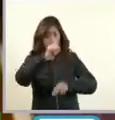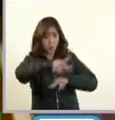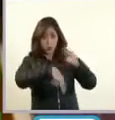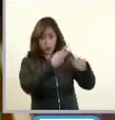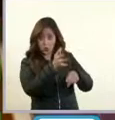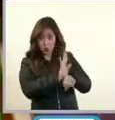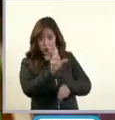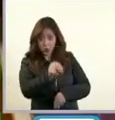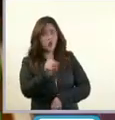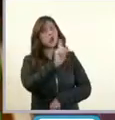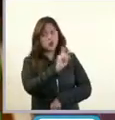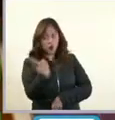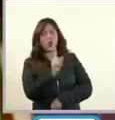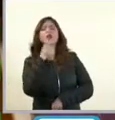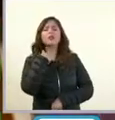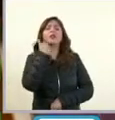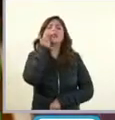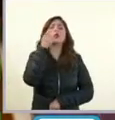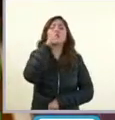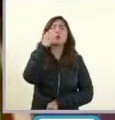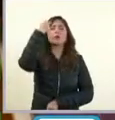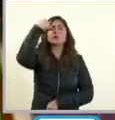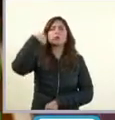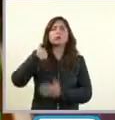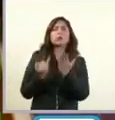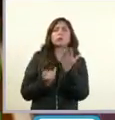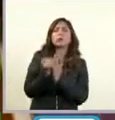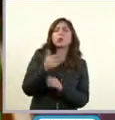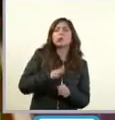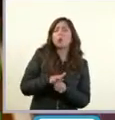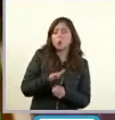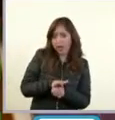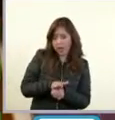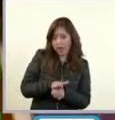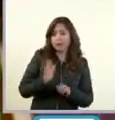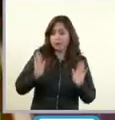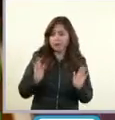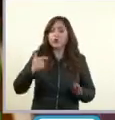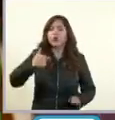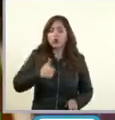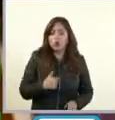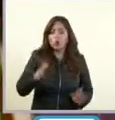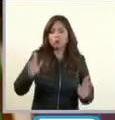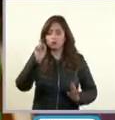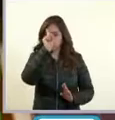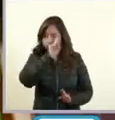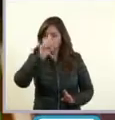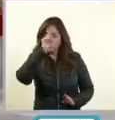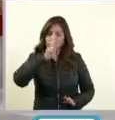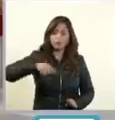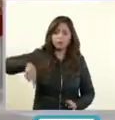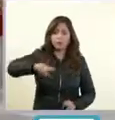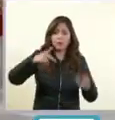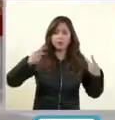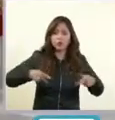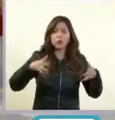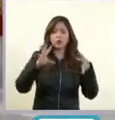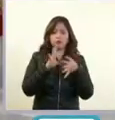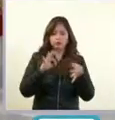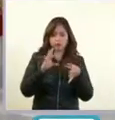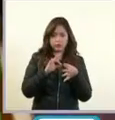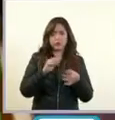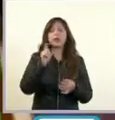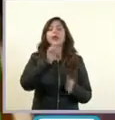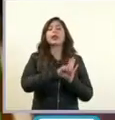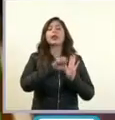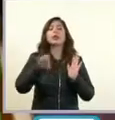aprender a tomar decisiones. Entonces, una muy buena pregunta, más bien un buen ¿Consejo? tip para responder tu pregunta es el siguiente.